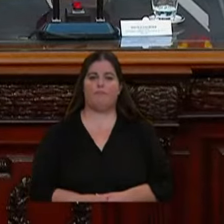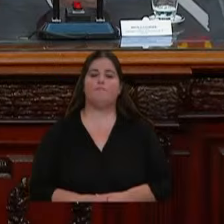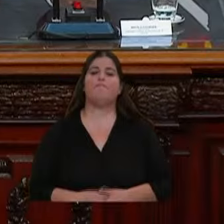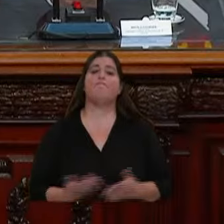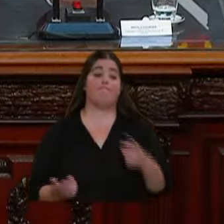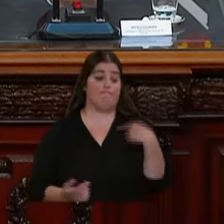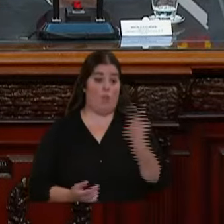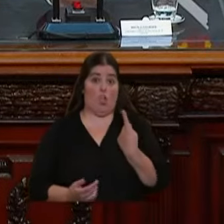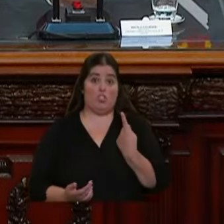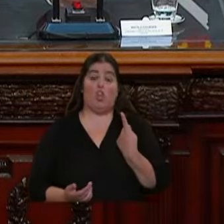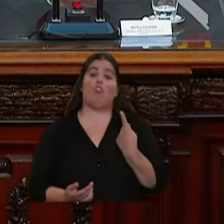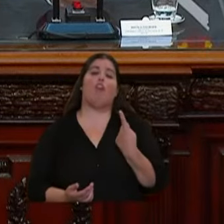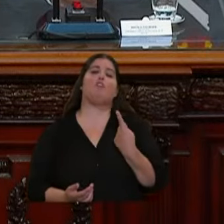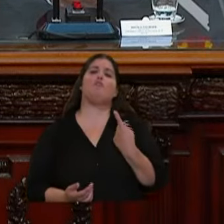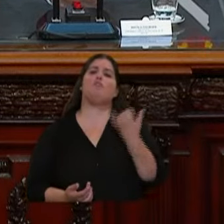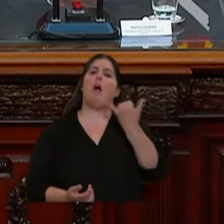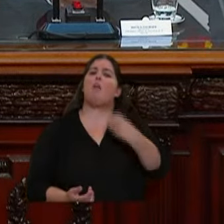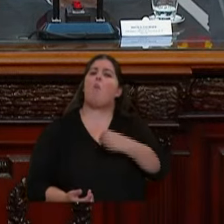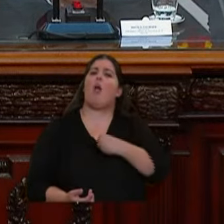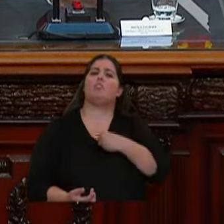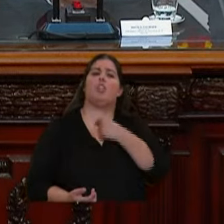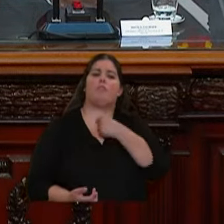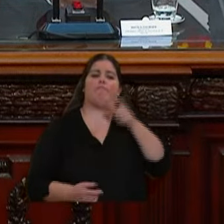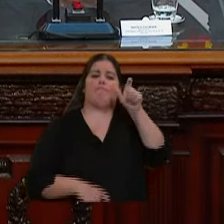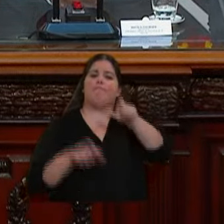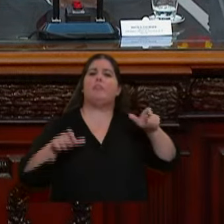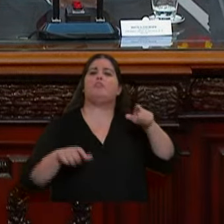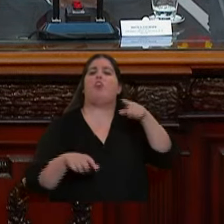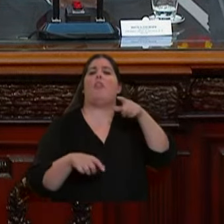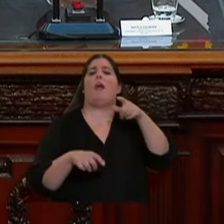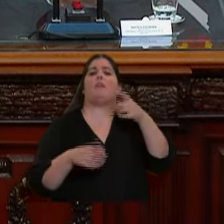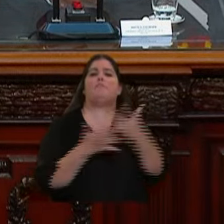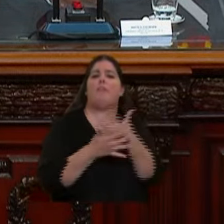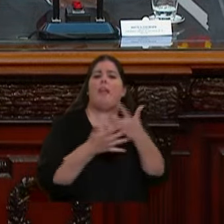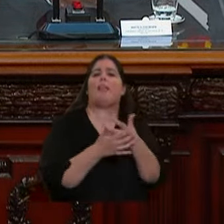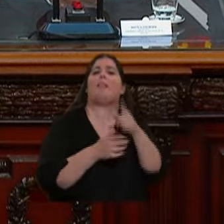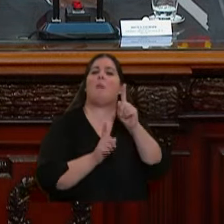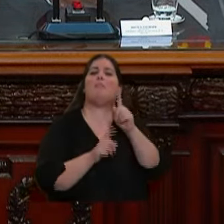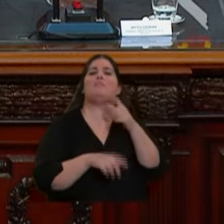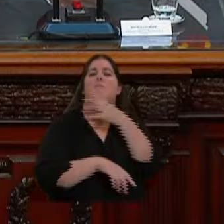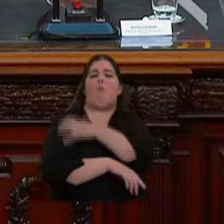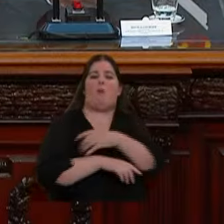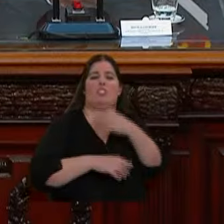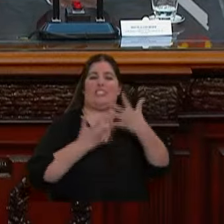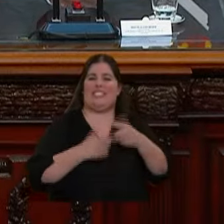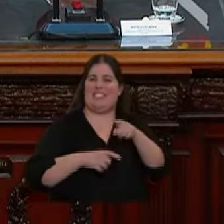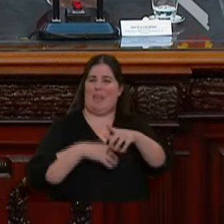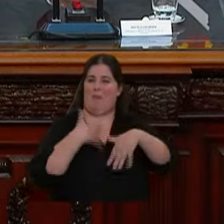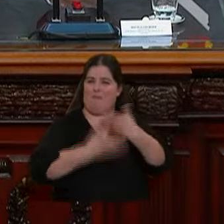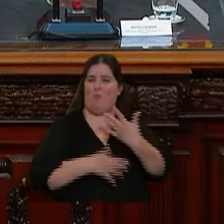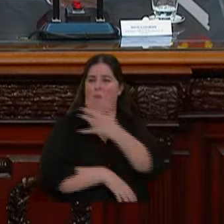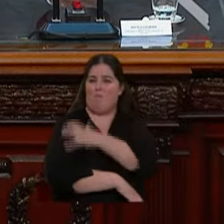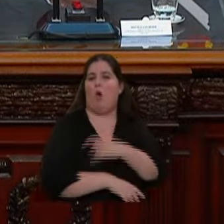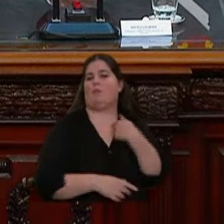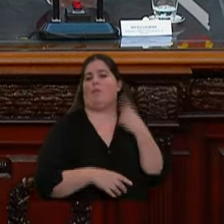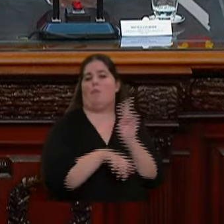Pero nosotros tenemos la vocación de proteger lo más posible a las víctimas del sistema empobrecedor que estamos intentando